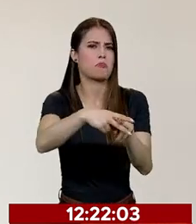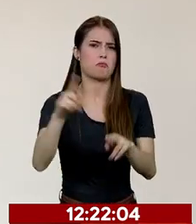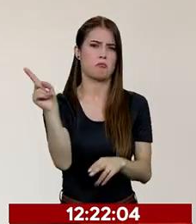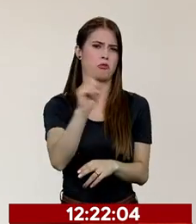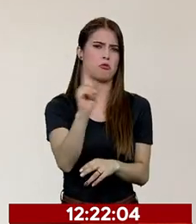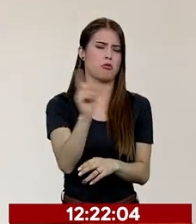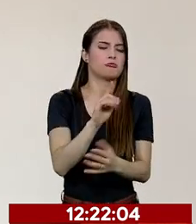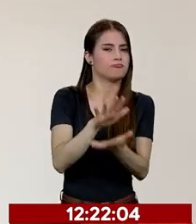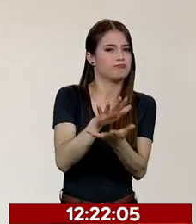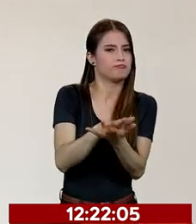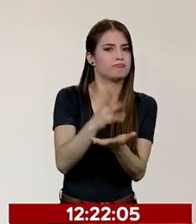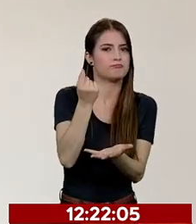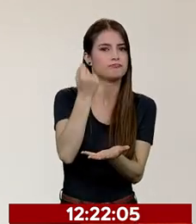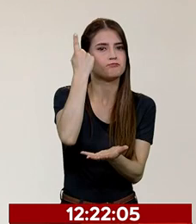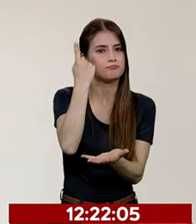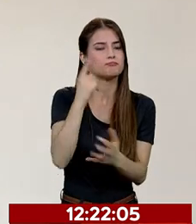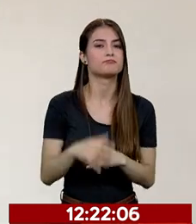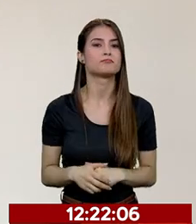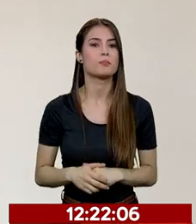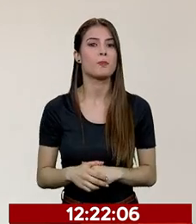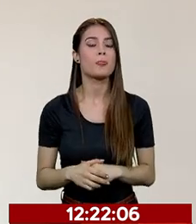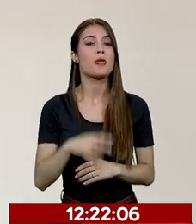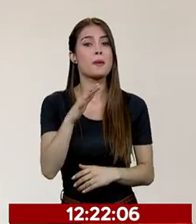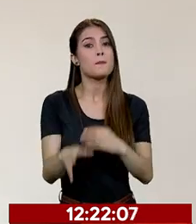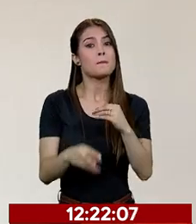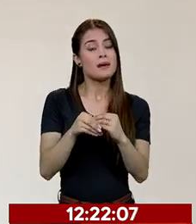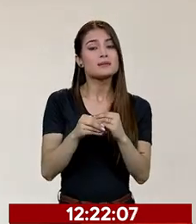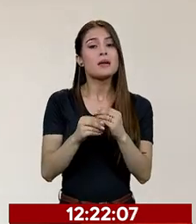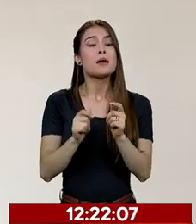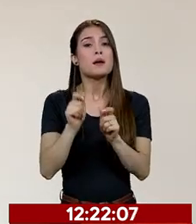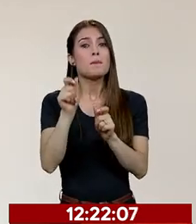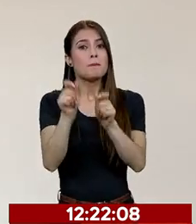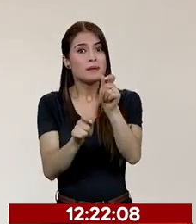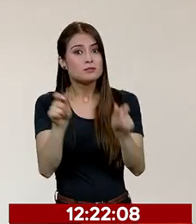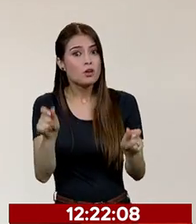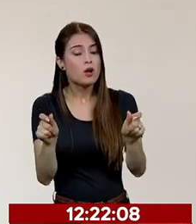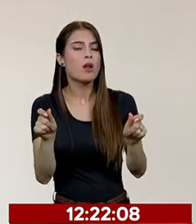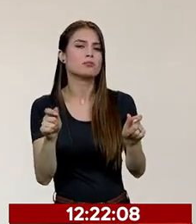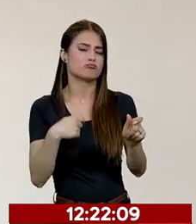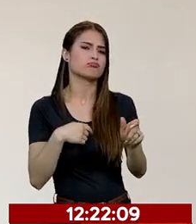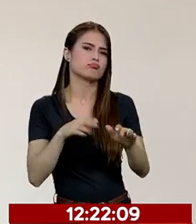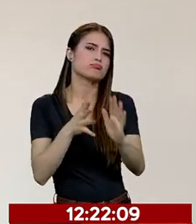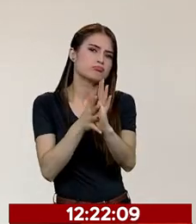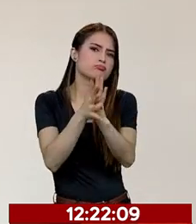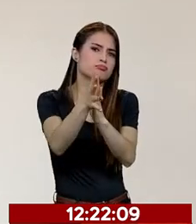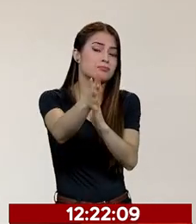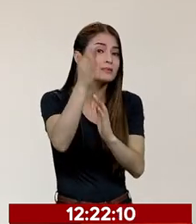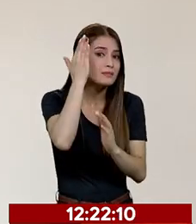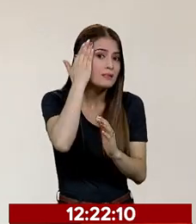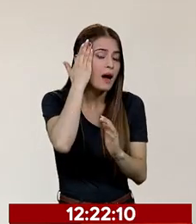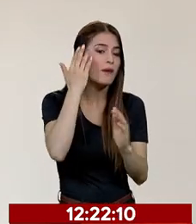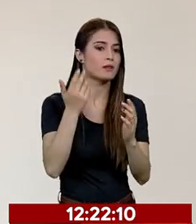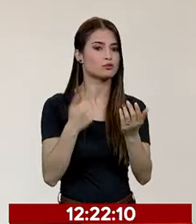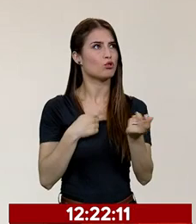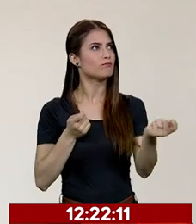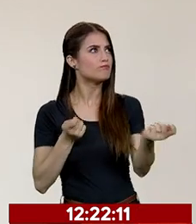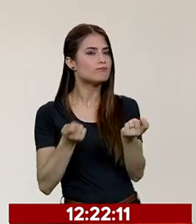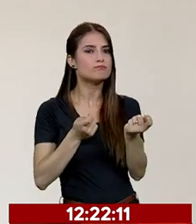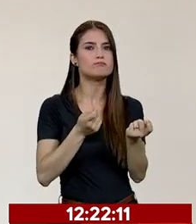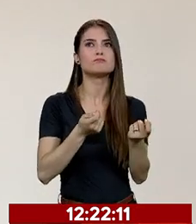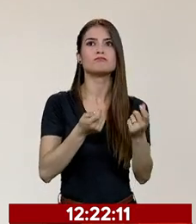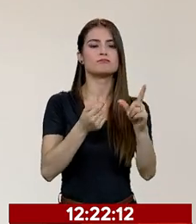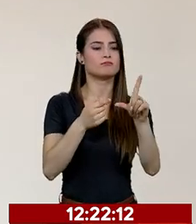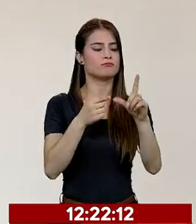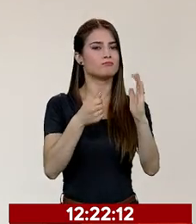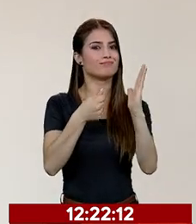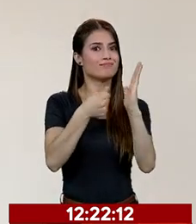y midiendo los consumos para que los usuarios tengan claridad de los consumos de energía y puedan seguir consumiendo